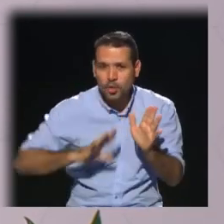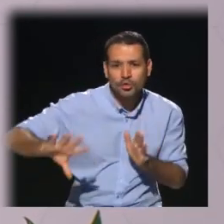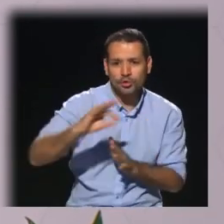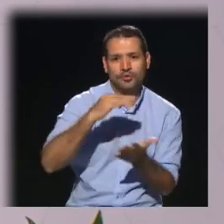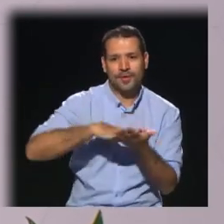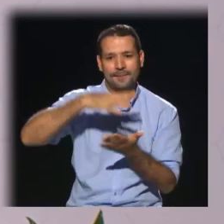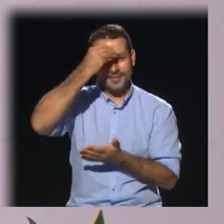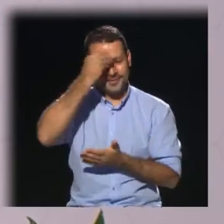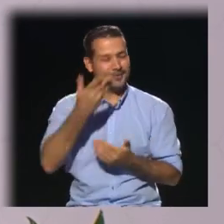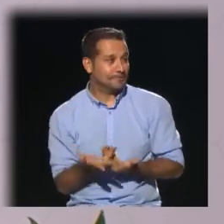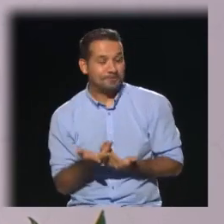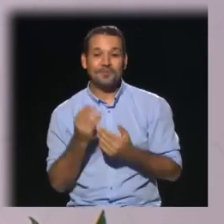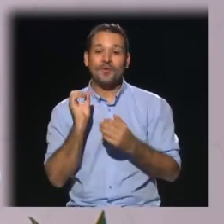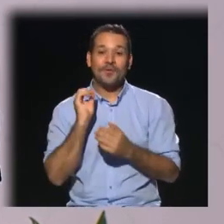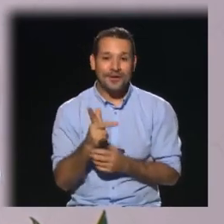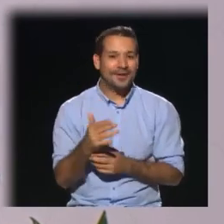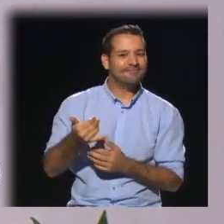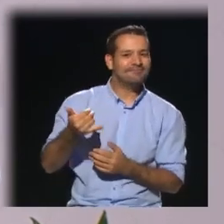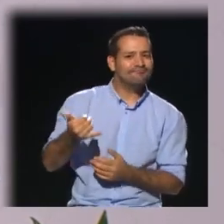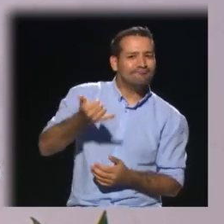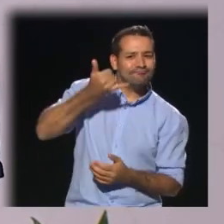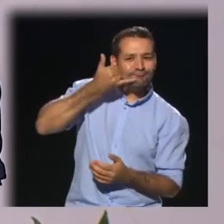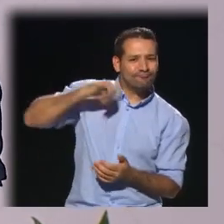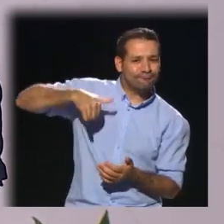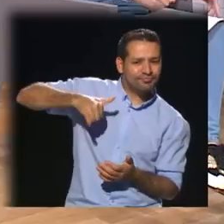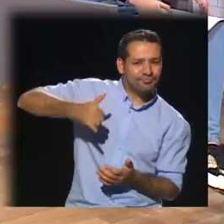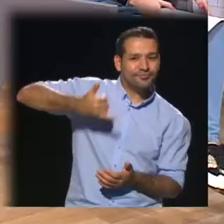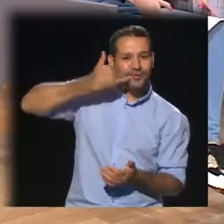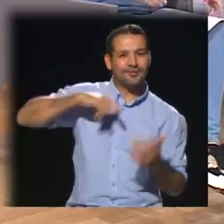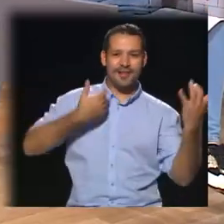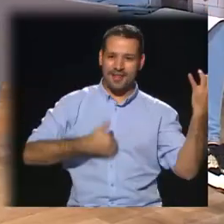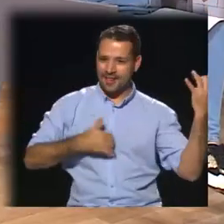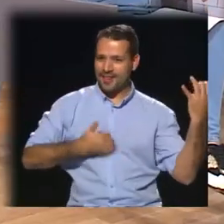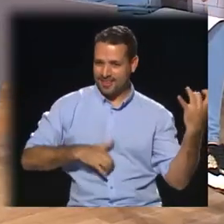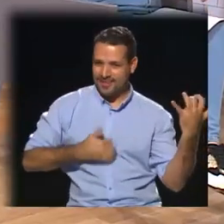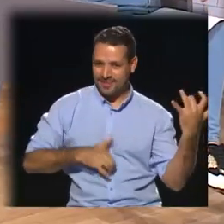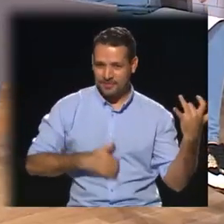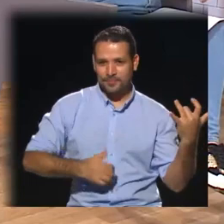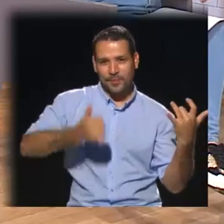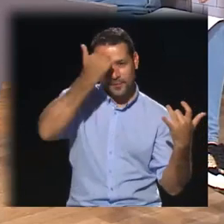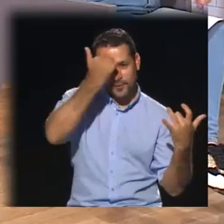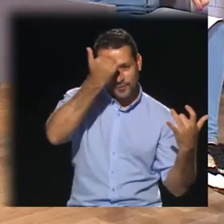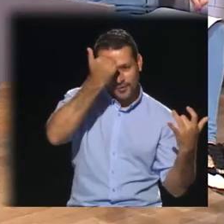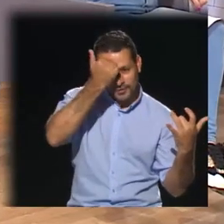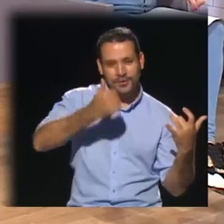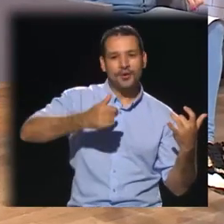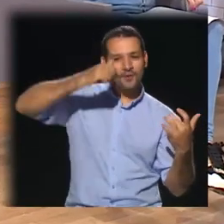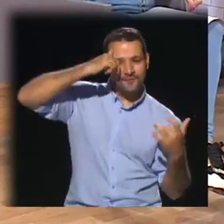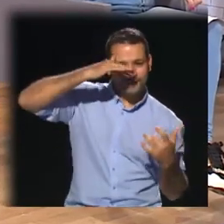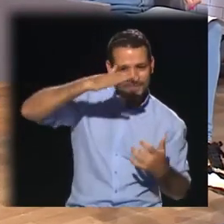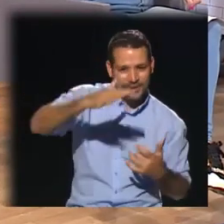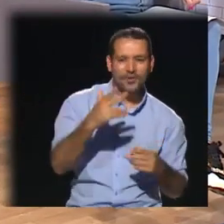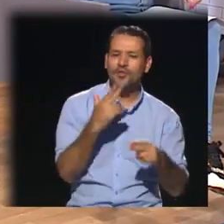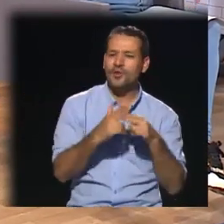si recibimos nuestra videollamada con Trova? Le voy a decir, es docente, filósofo,